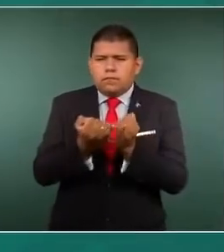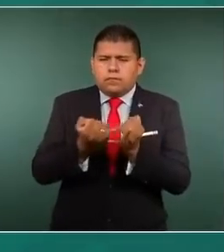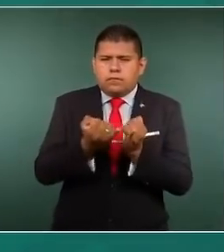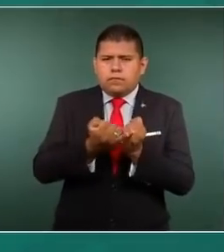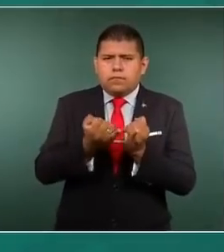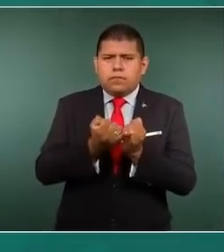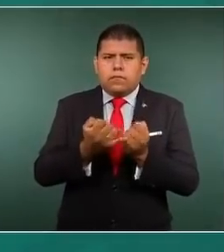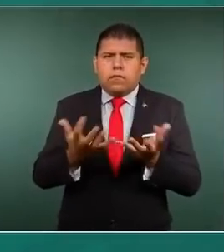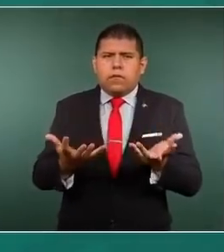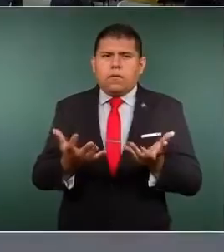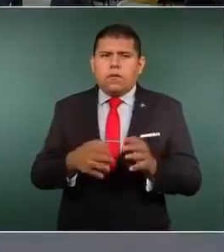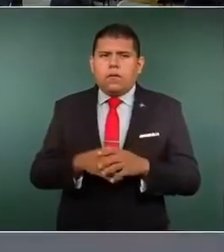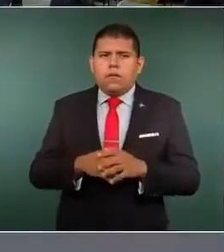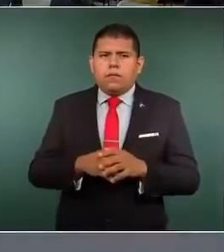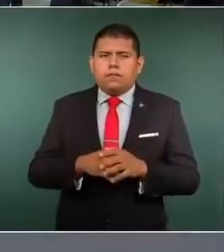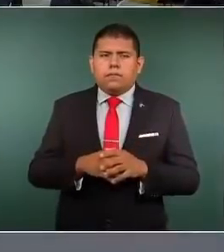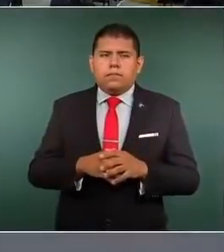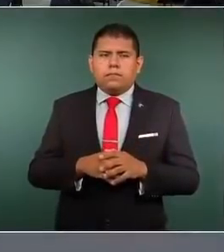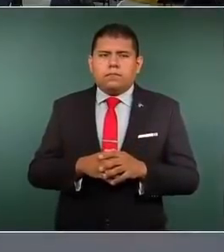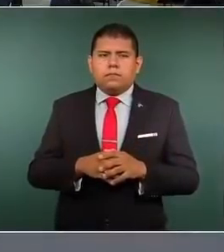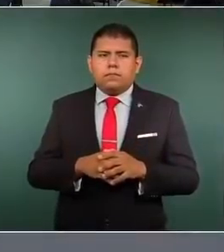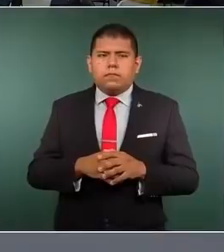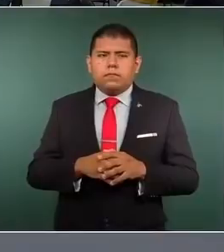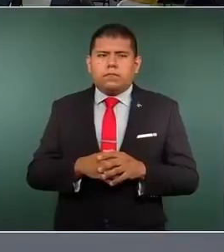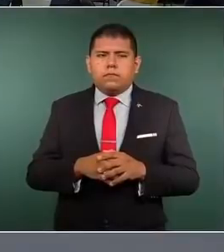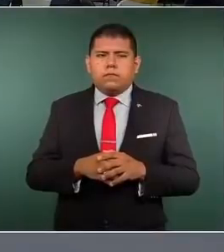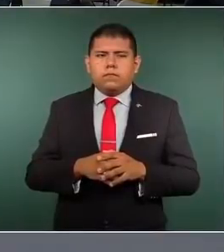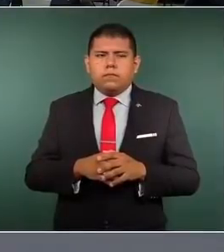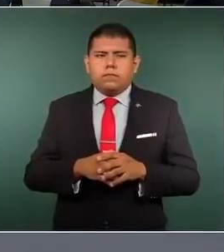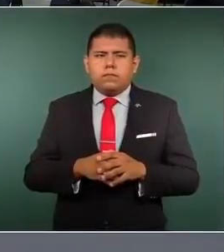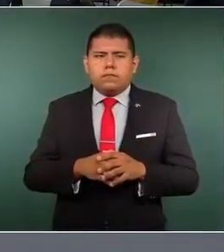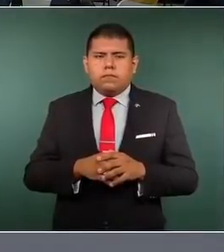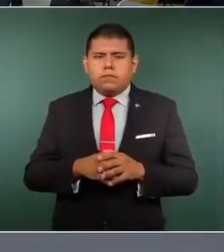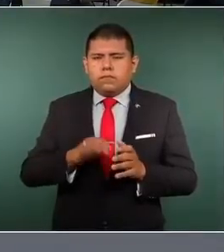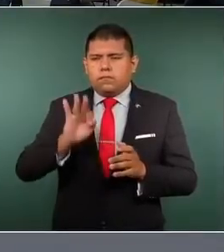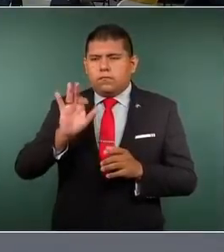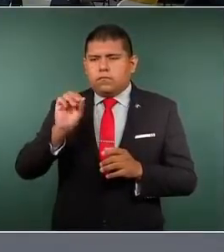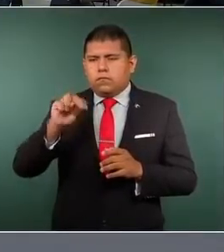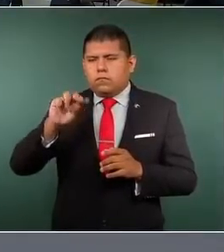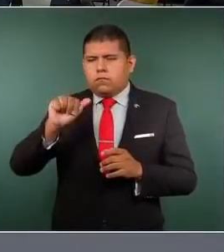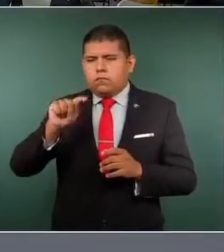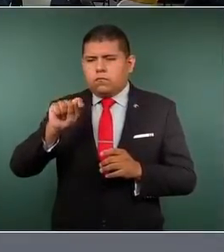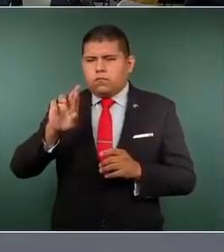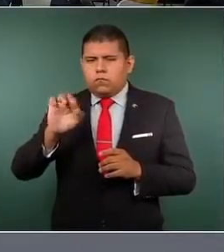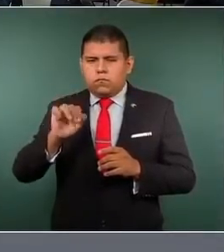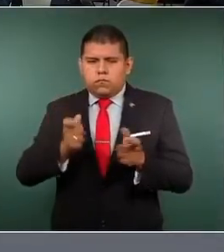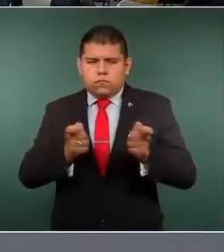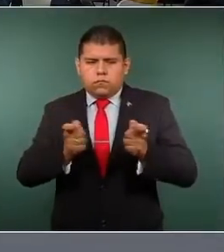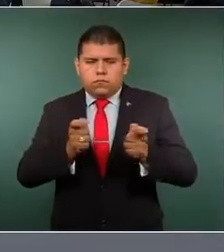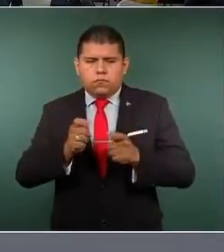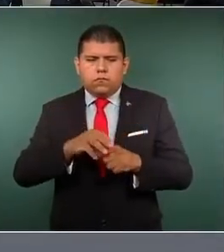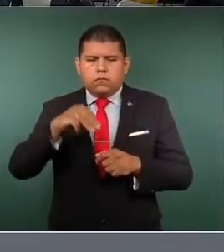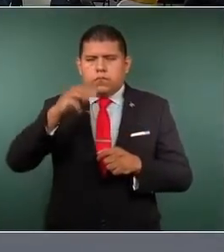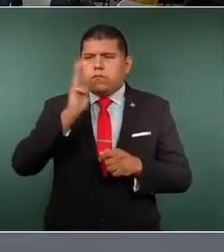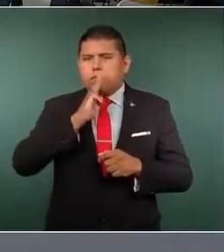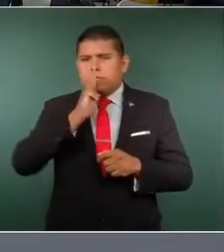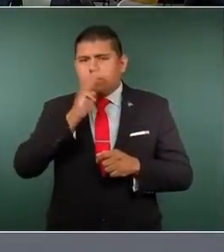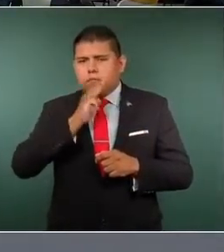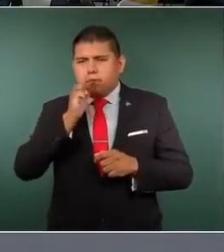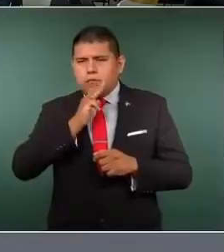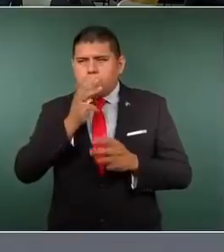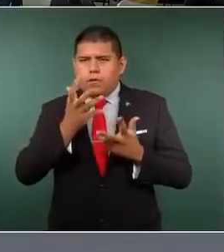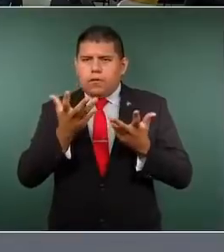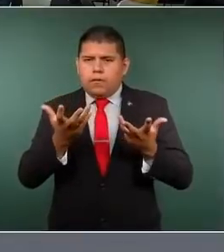depende depende san blas eso aquí el secretario